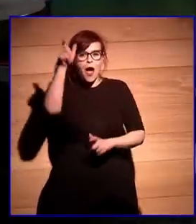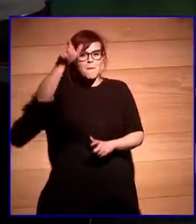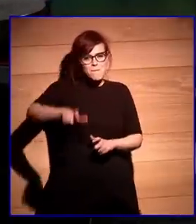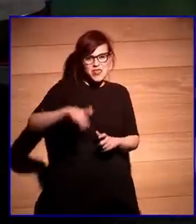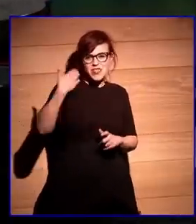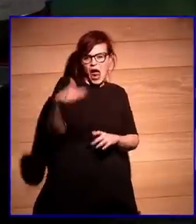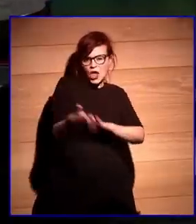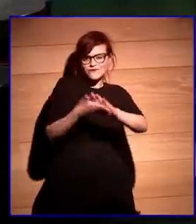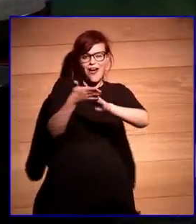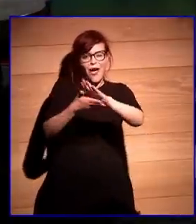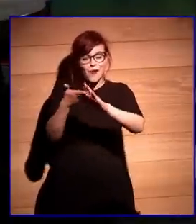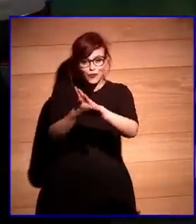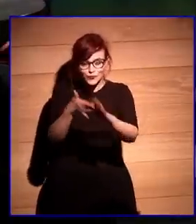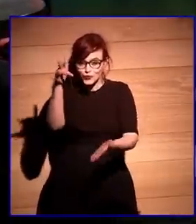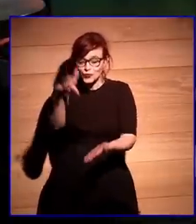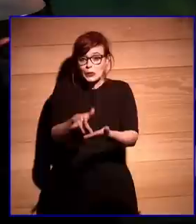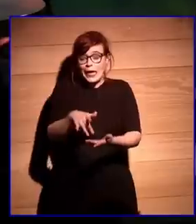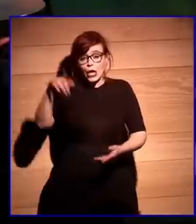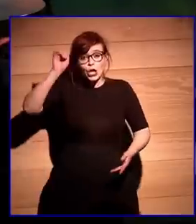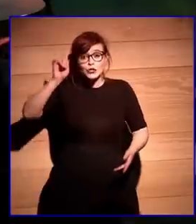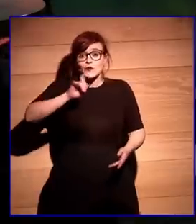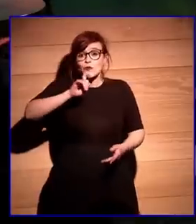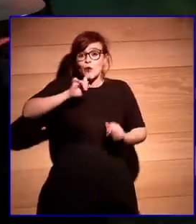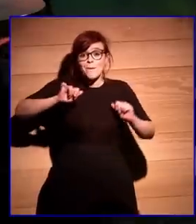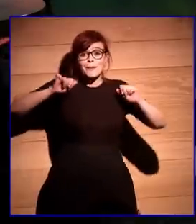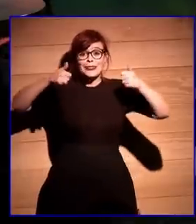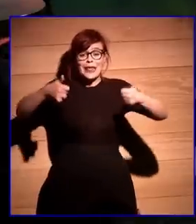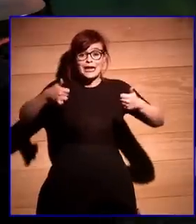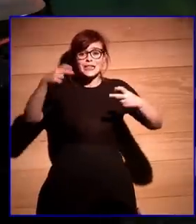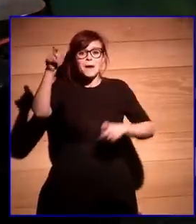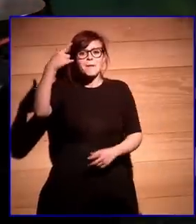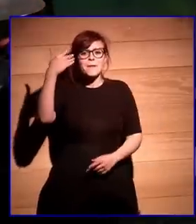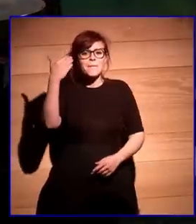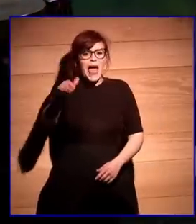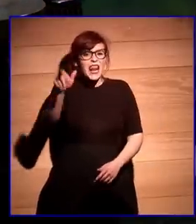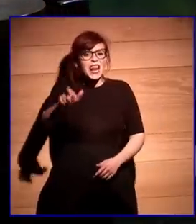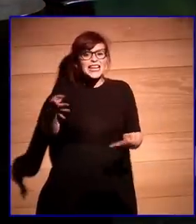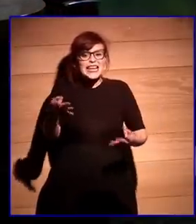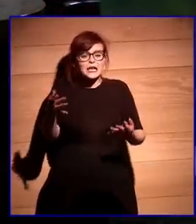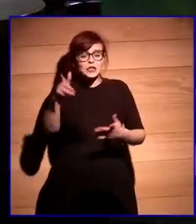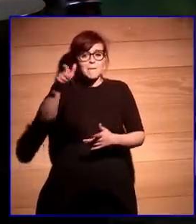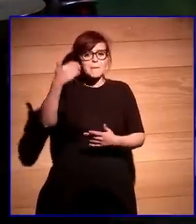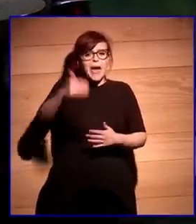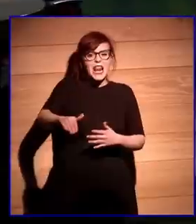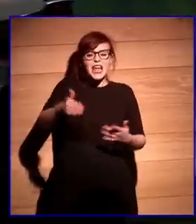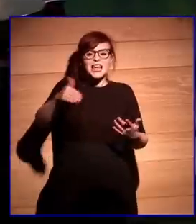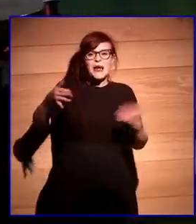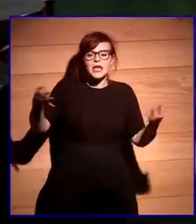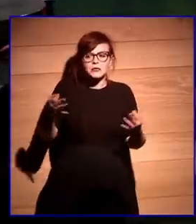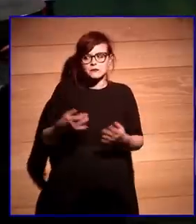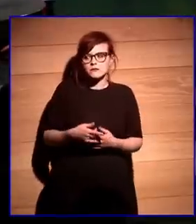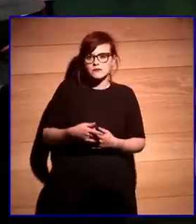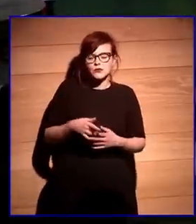además, y no sé muy bien cómo empezar con el mal. ¿Qué es el mal? Se me ha caído un